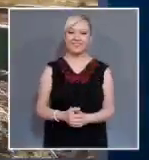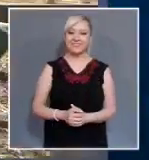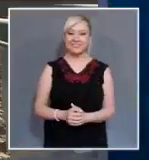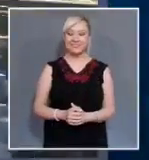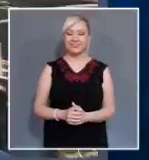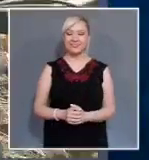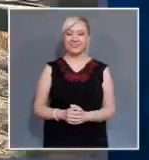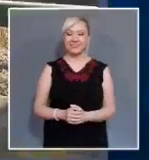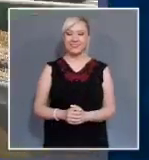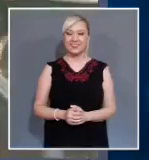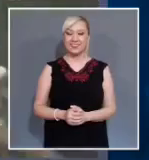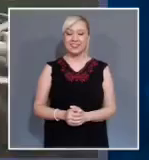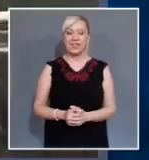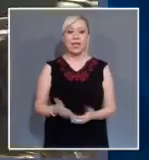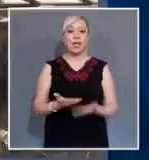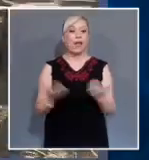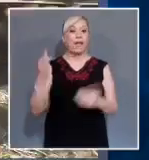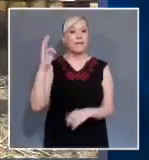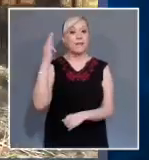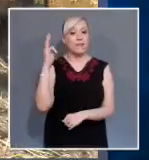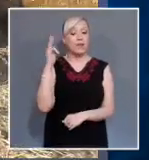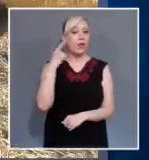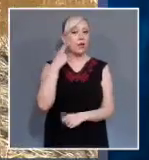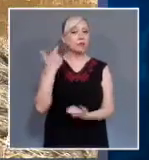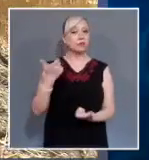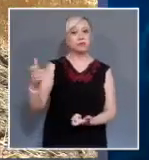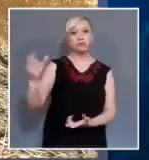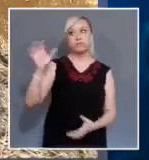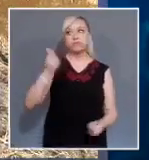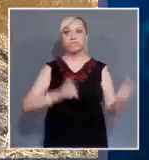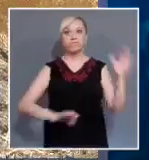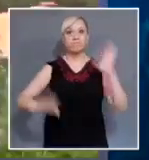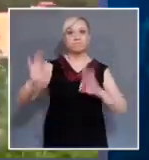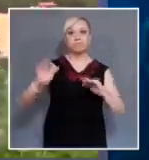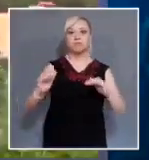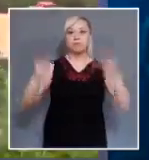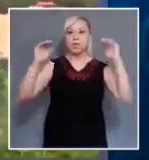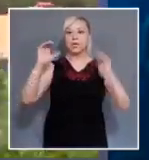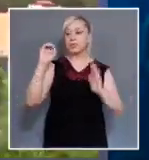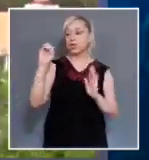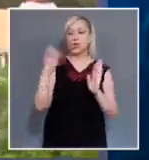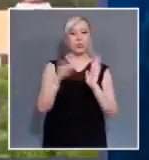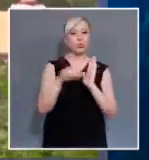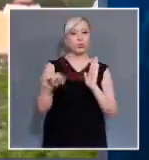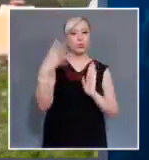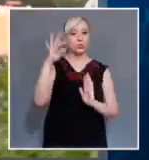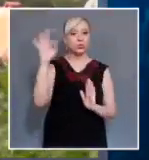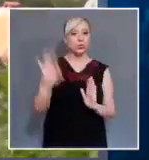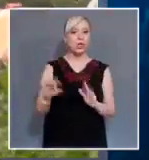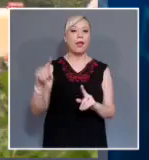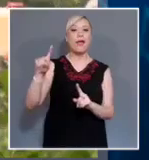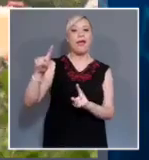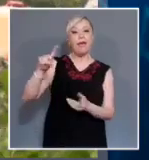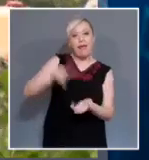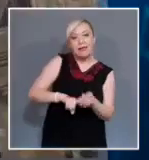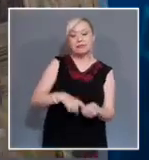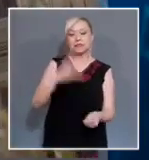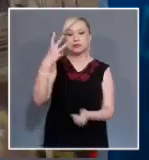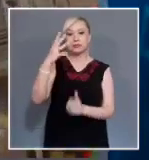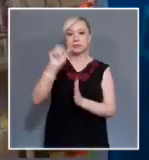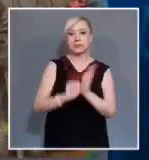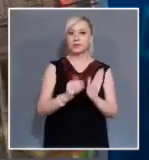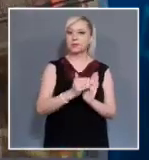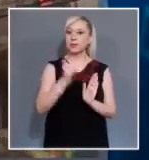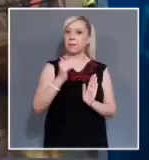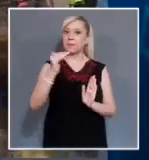en febrero la economía del país creció 0.14% sumando tres meses de crecimiento consecutivo sin